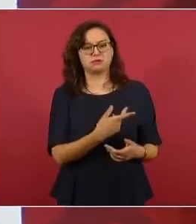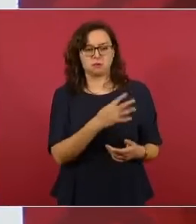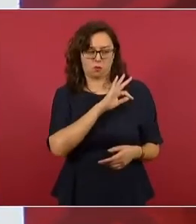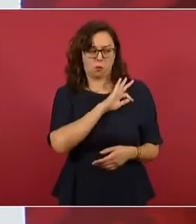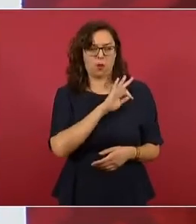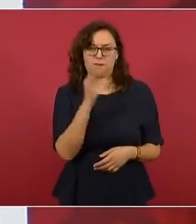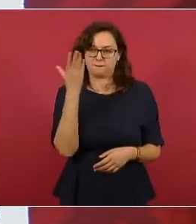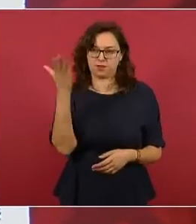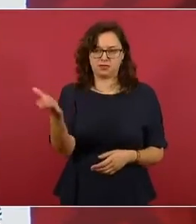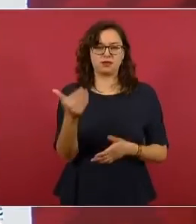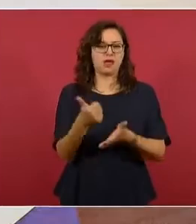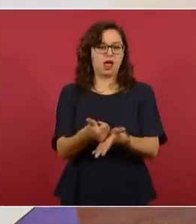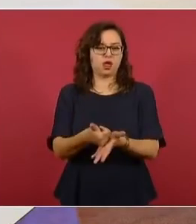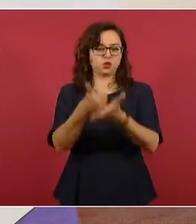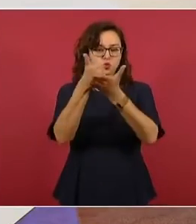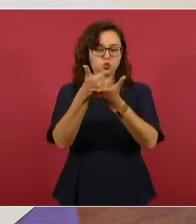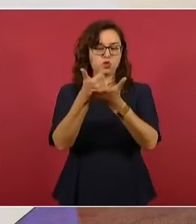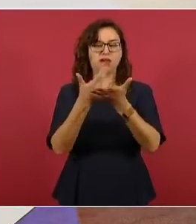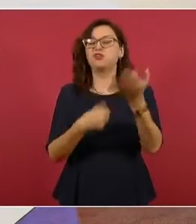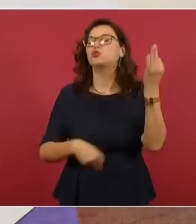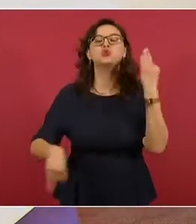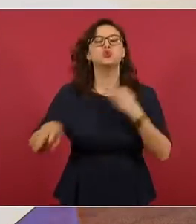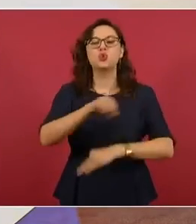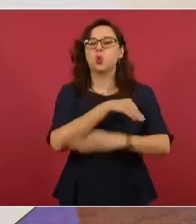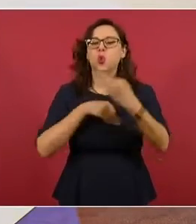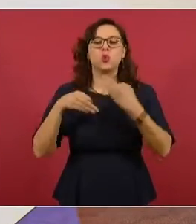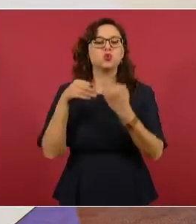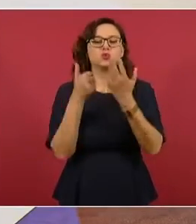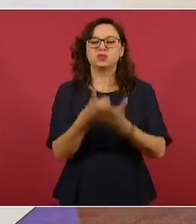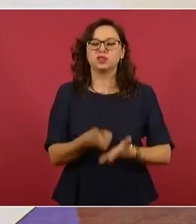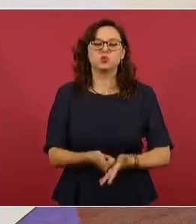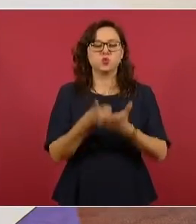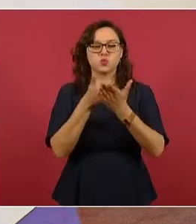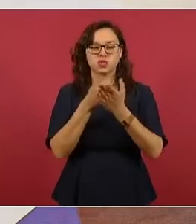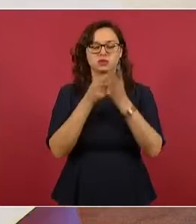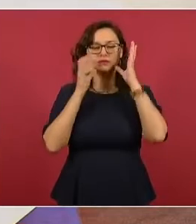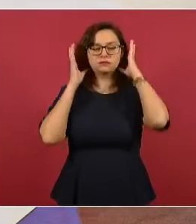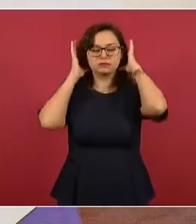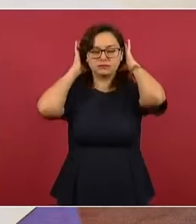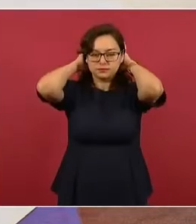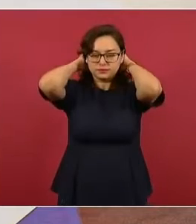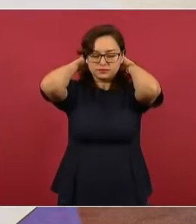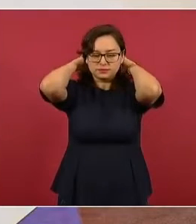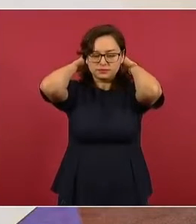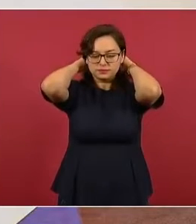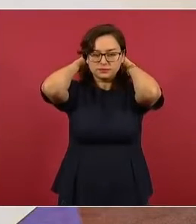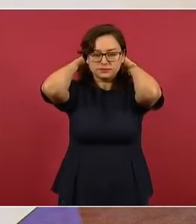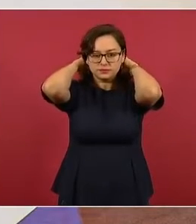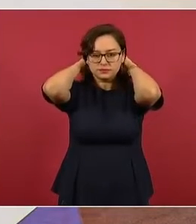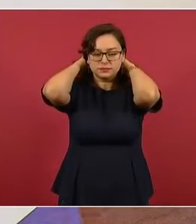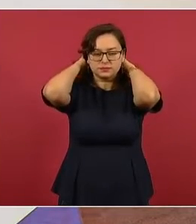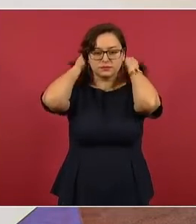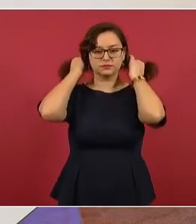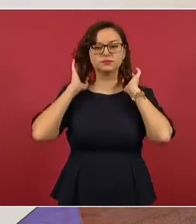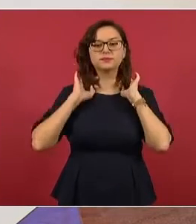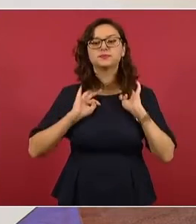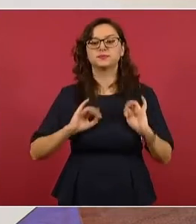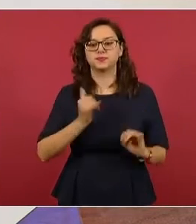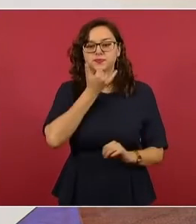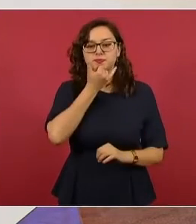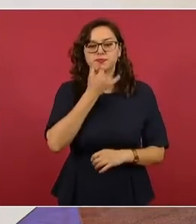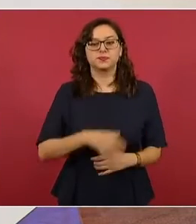pedírsele que ayude, como toda la gente que quiera ayudar de buena fe,